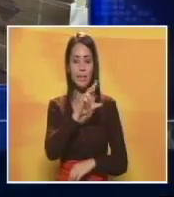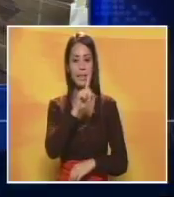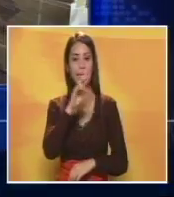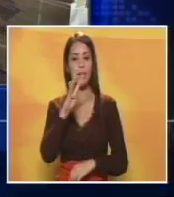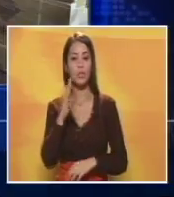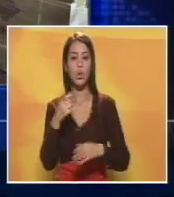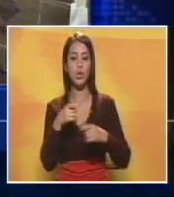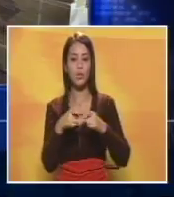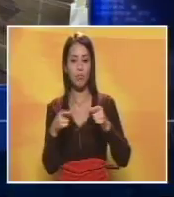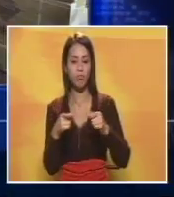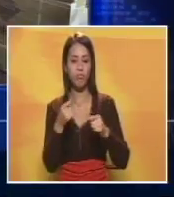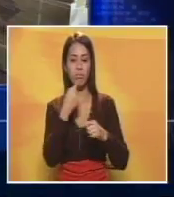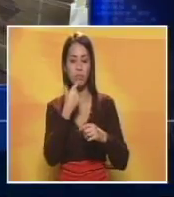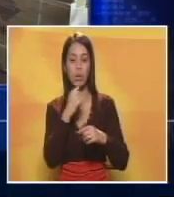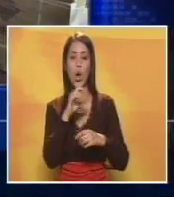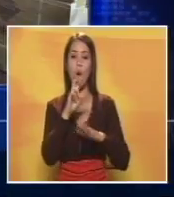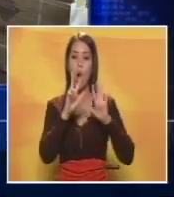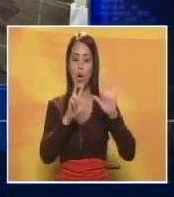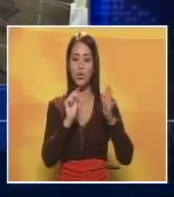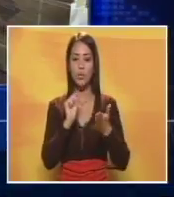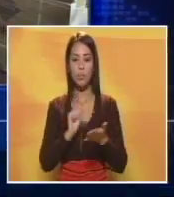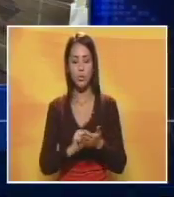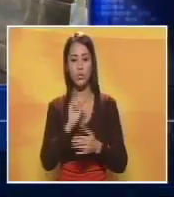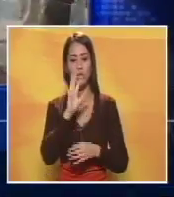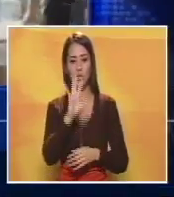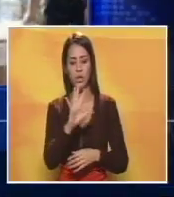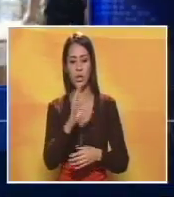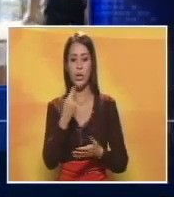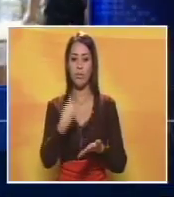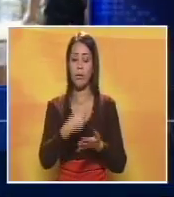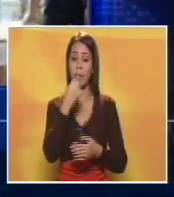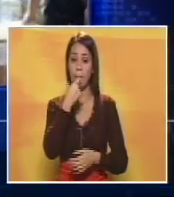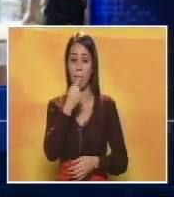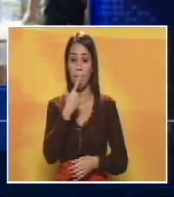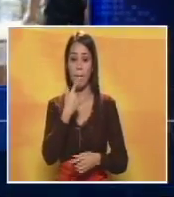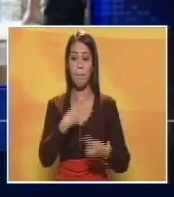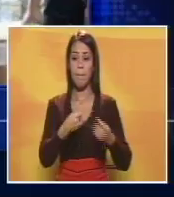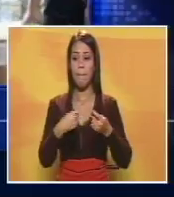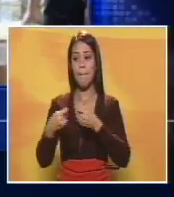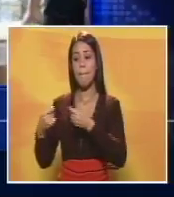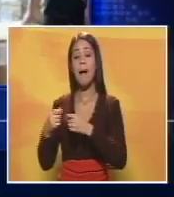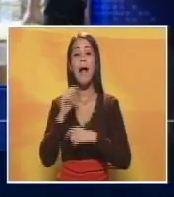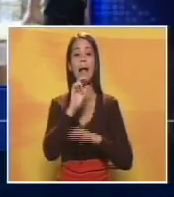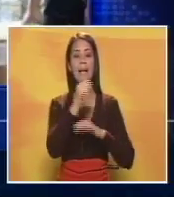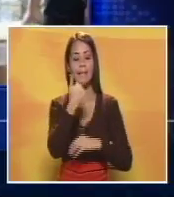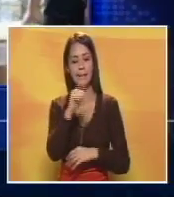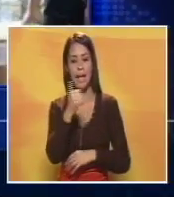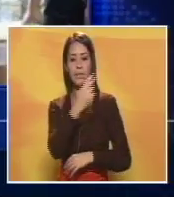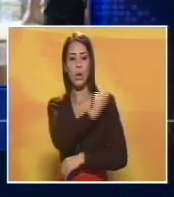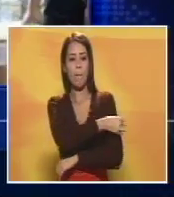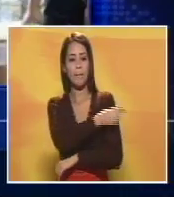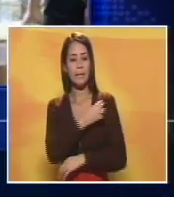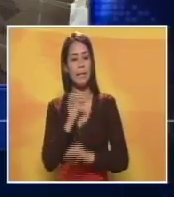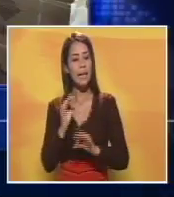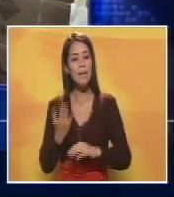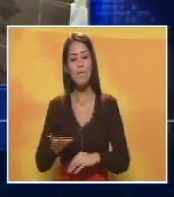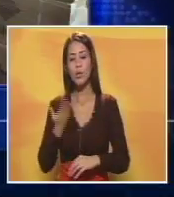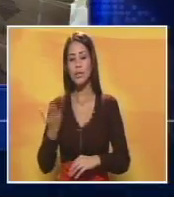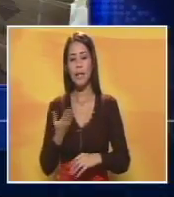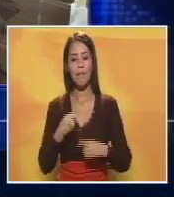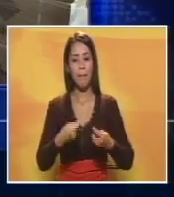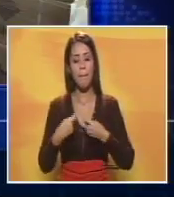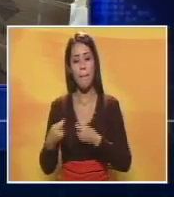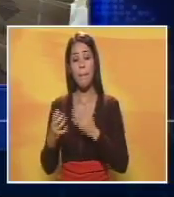cajas que contienen las 8.5 toneladas de medicamentos e insumos se están distribuyendo en 10 hospitales que han sido priorizados como parte de la